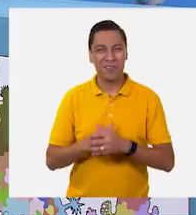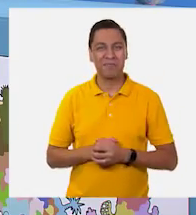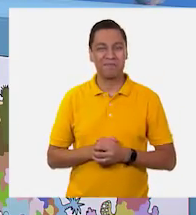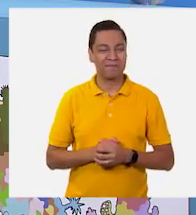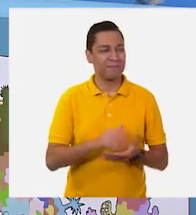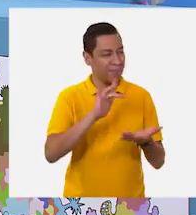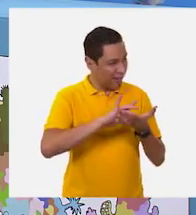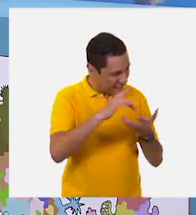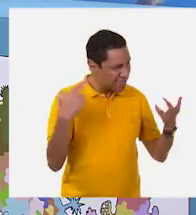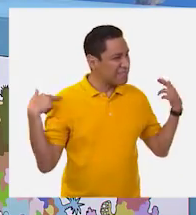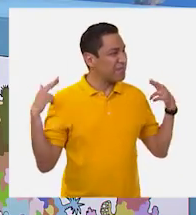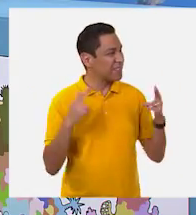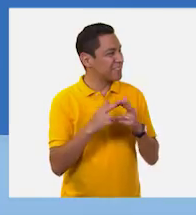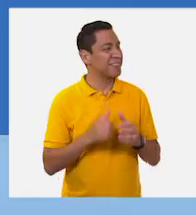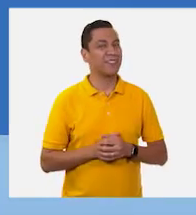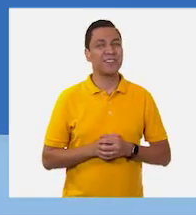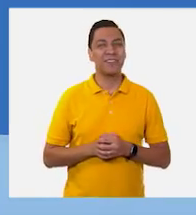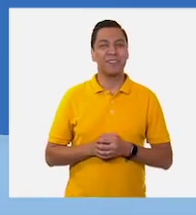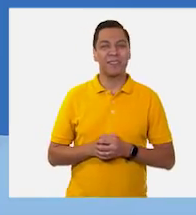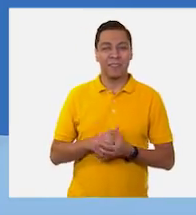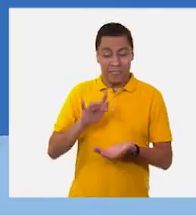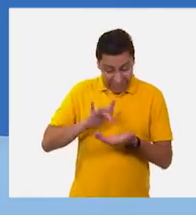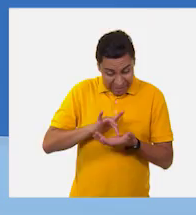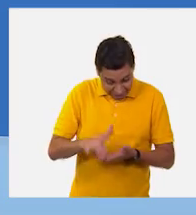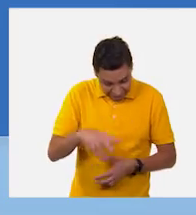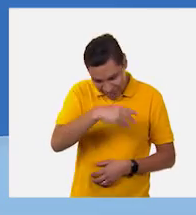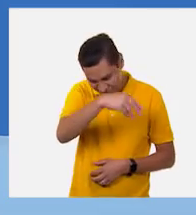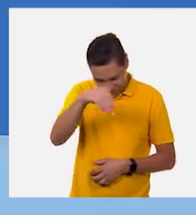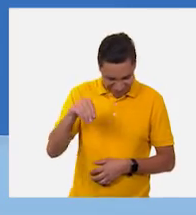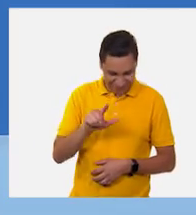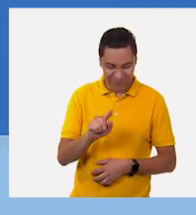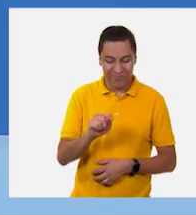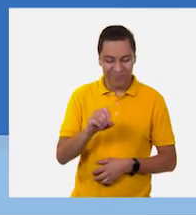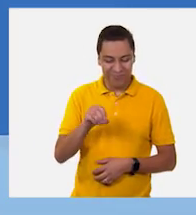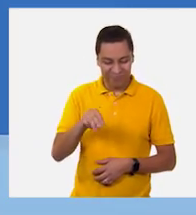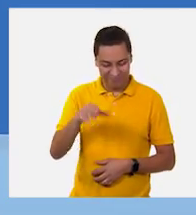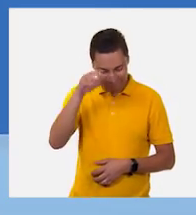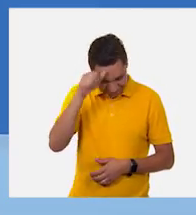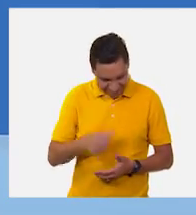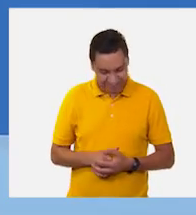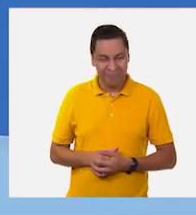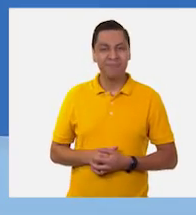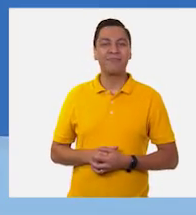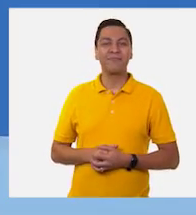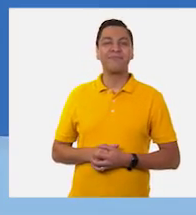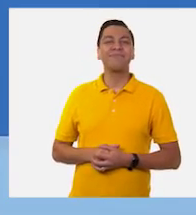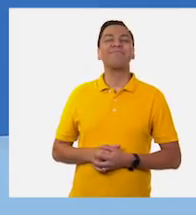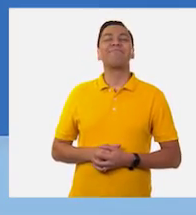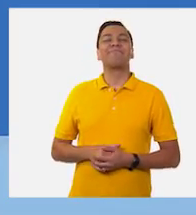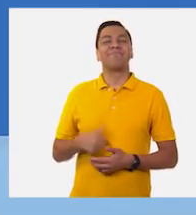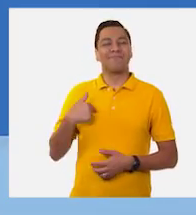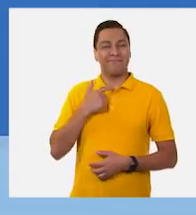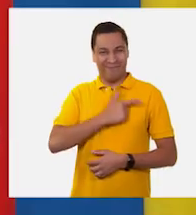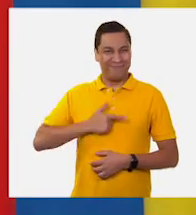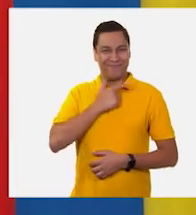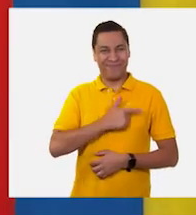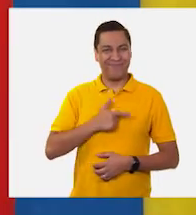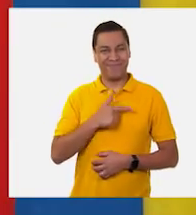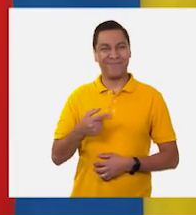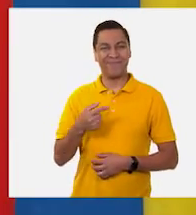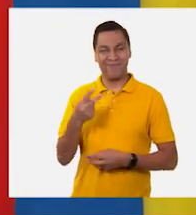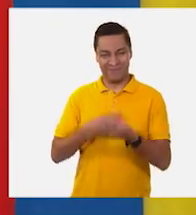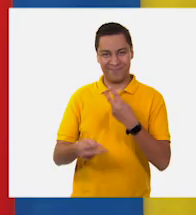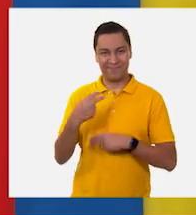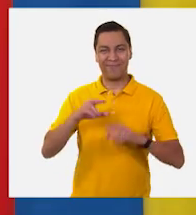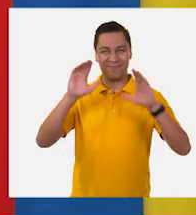de hoy. Gracias, Ton, Jenny. Gracias por explicarme esto de los porcentajes y las fracciones. Uy, todo un placer. Nos vemos en la siguiente clase